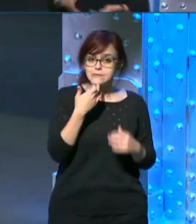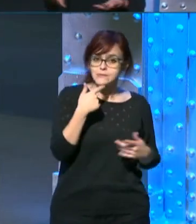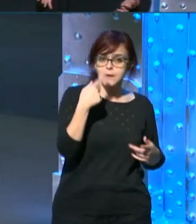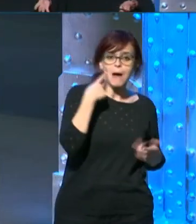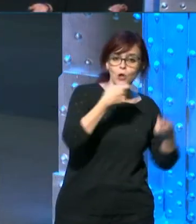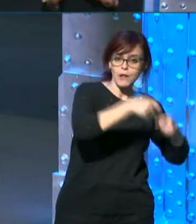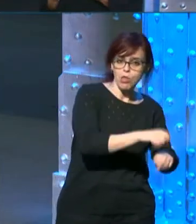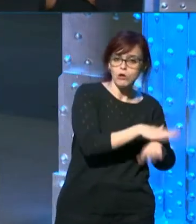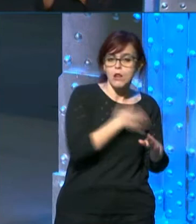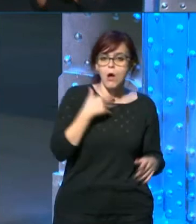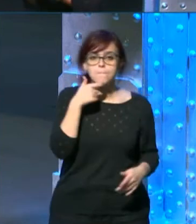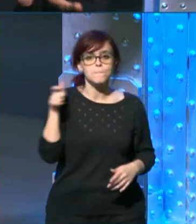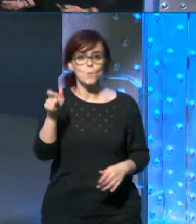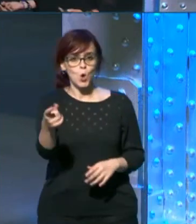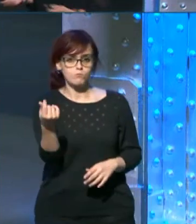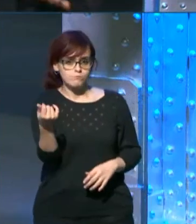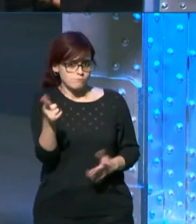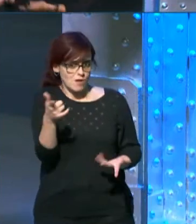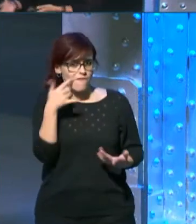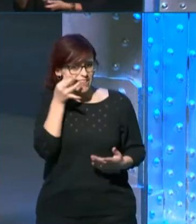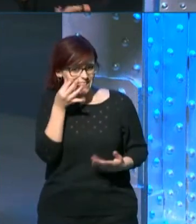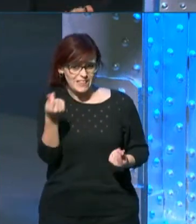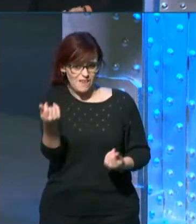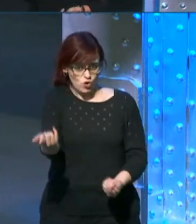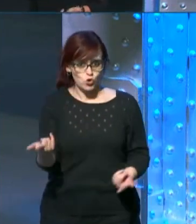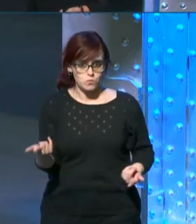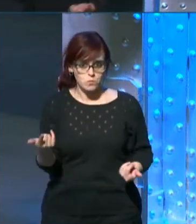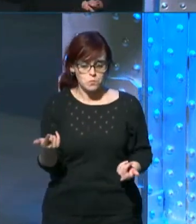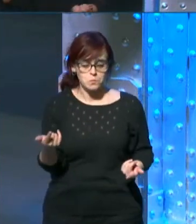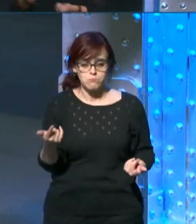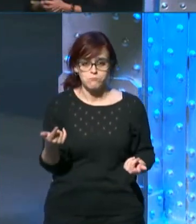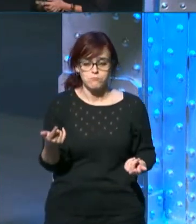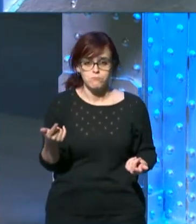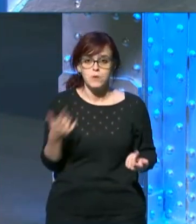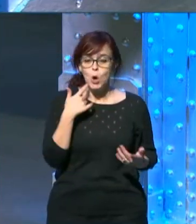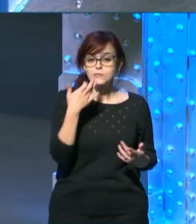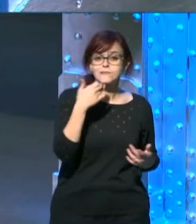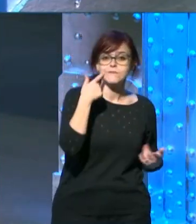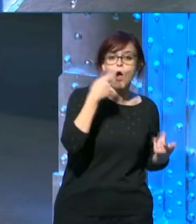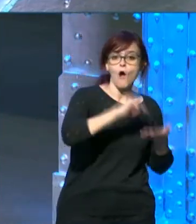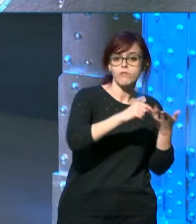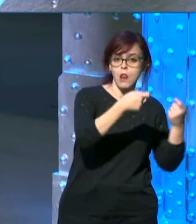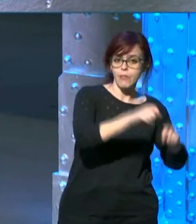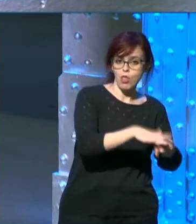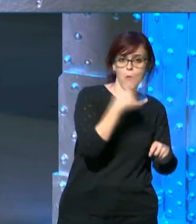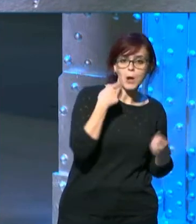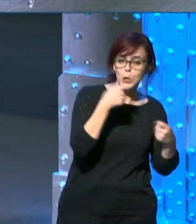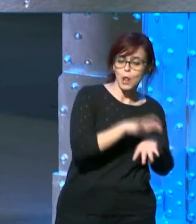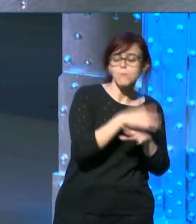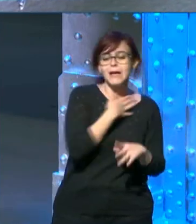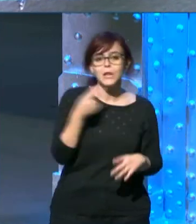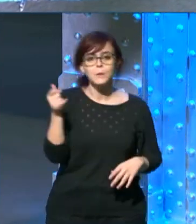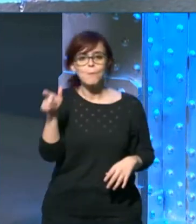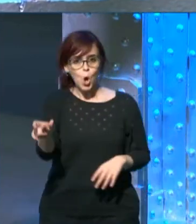disponer de efectivo. Mi necesidad es que quiero tener dinero cuando esté el banco cerrado. Pues muy bien, ¿ese sería un requisito